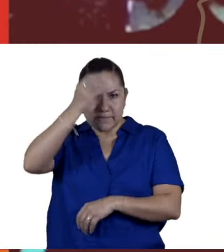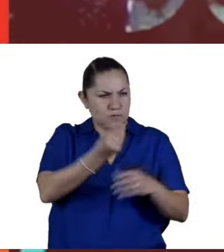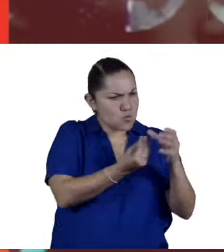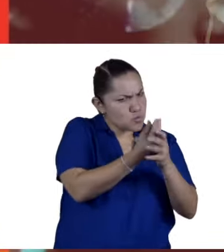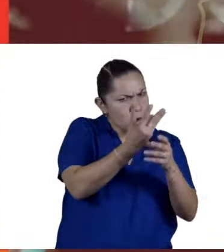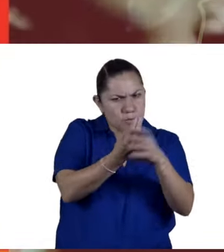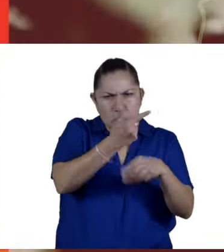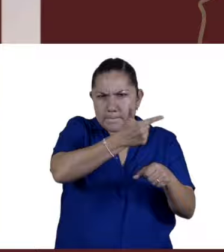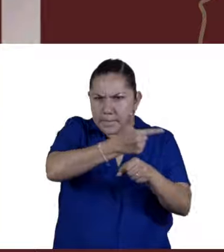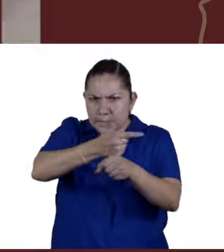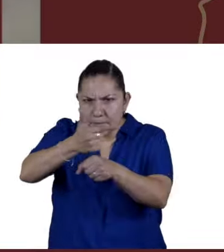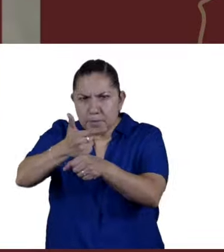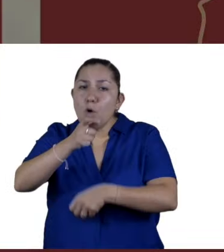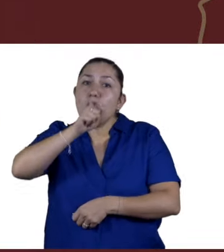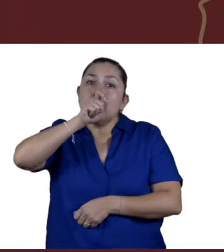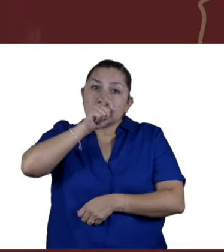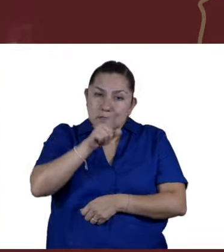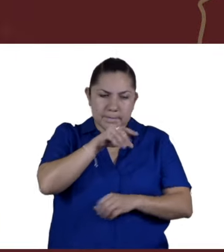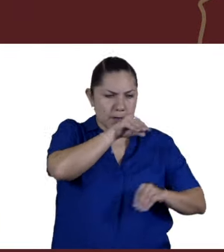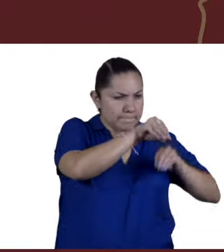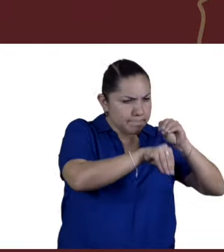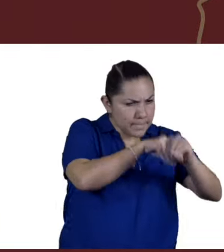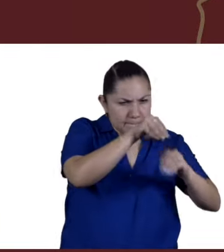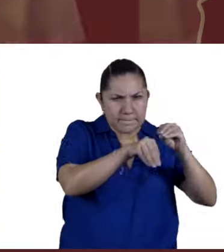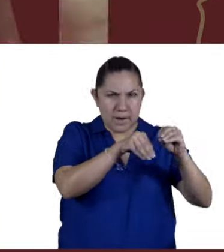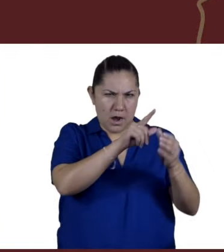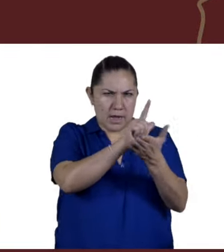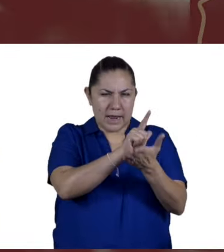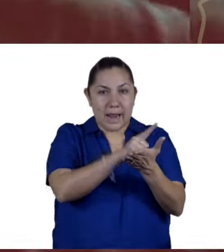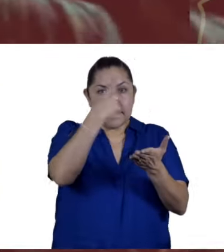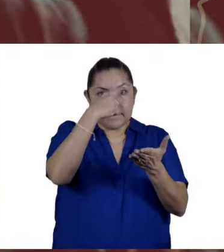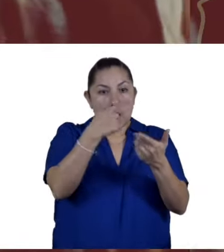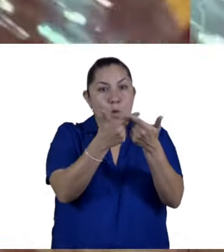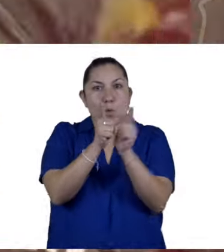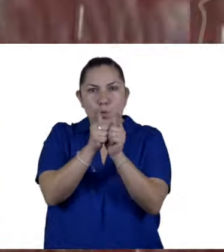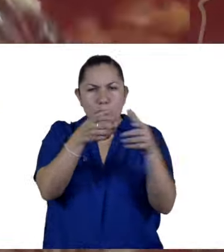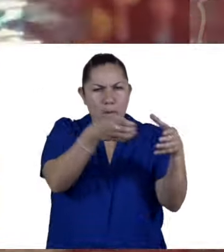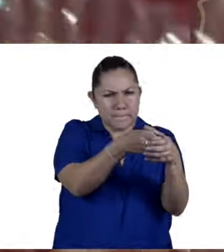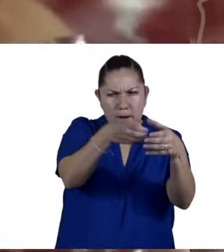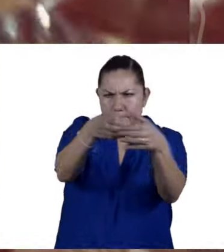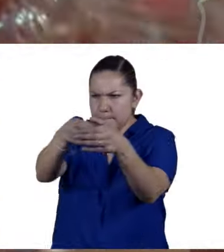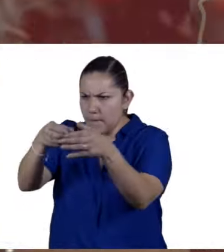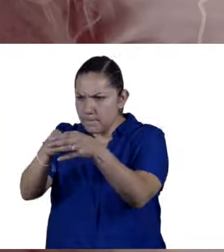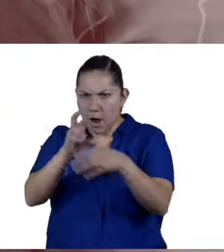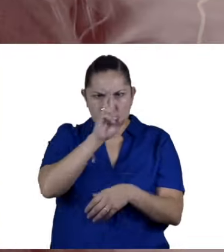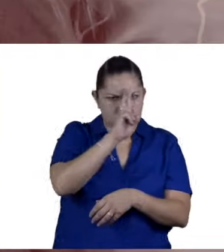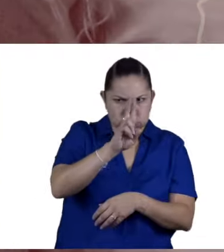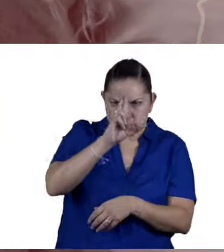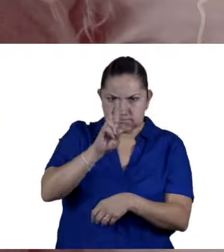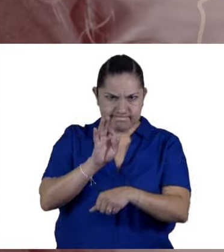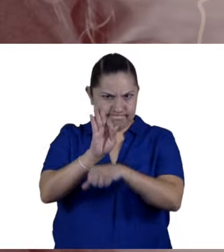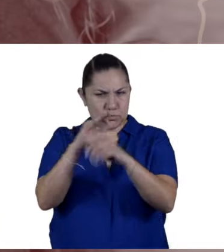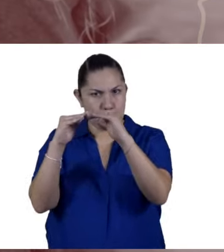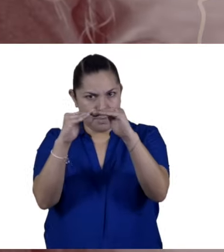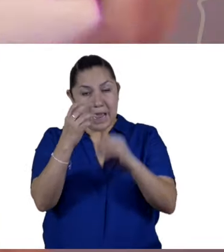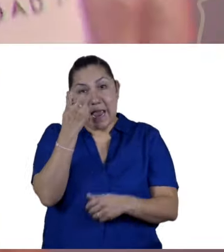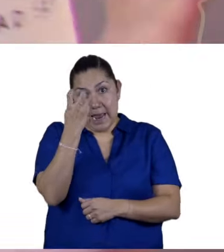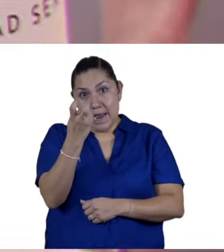desarrollo de iniciativas que visibilicen a las minorías ha generado un logro en el que la sociedad pueda